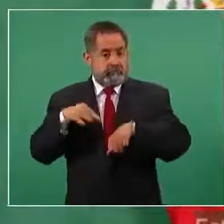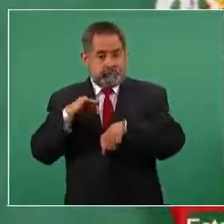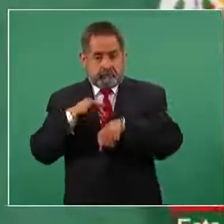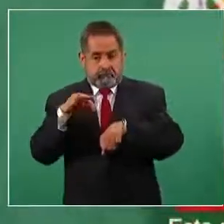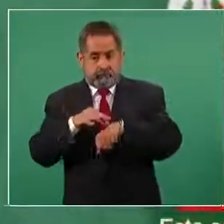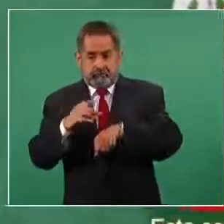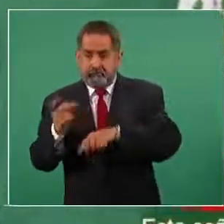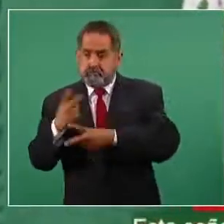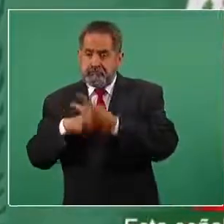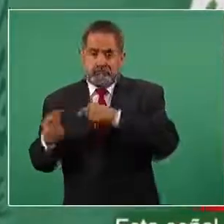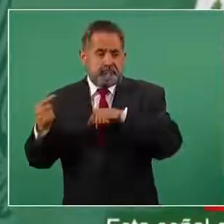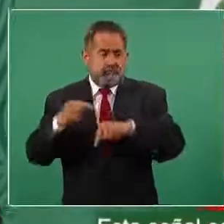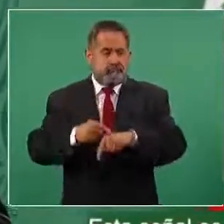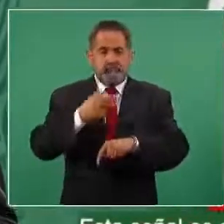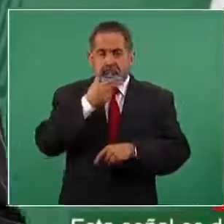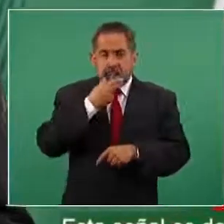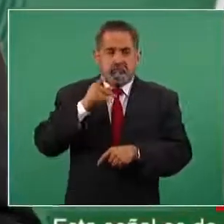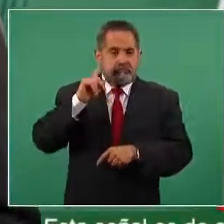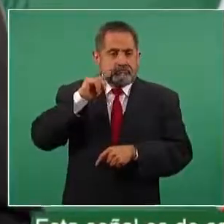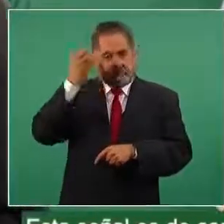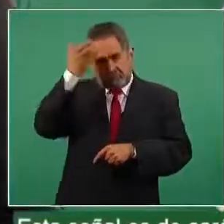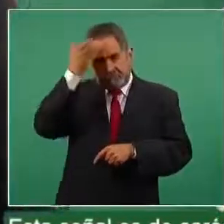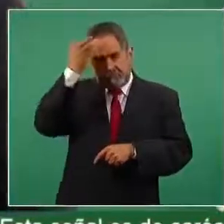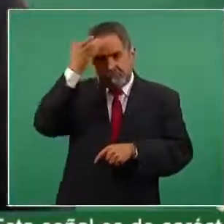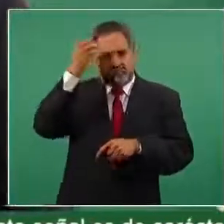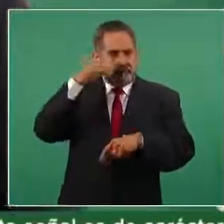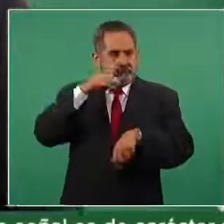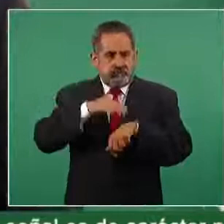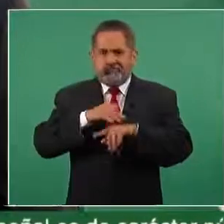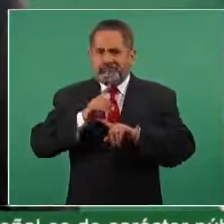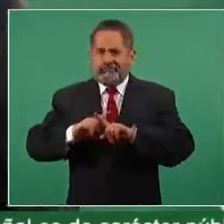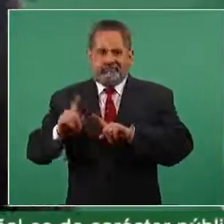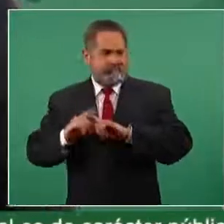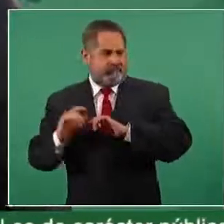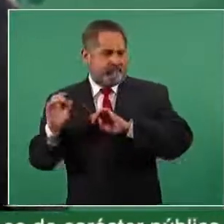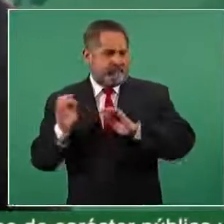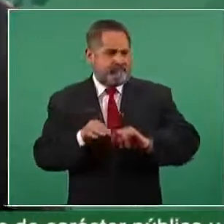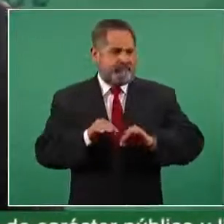salud, enfermeras, especialistas y médicos.